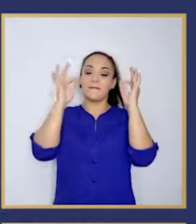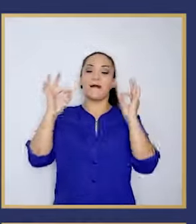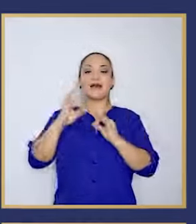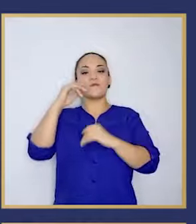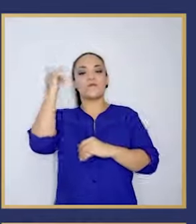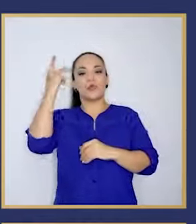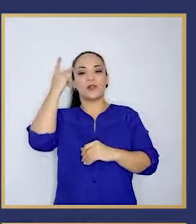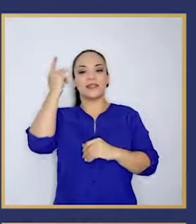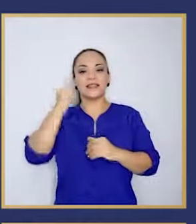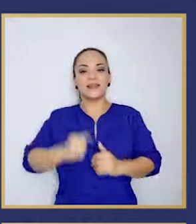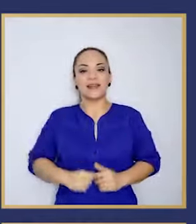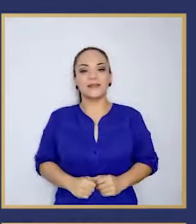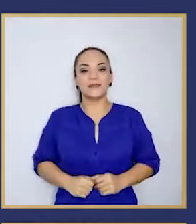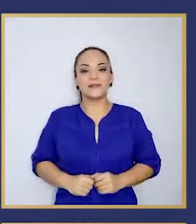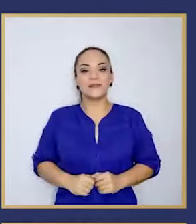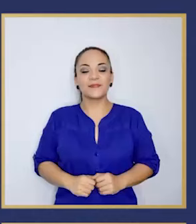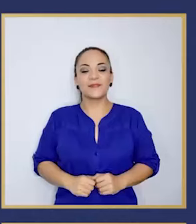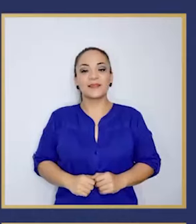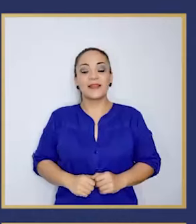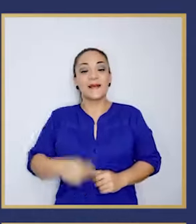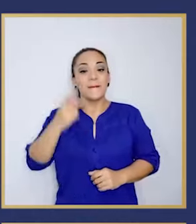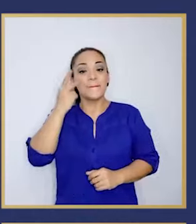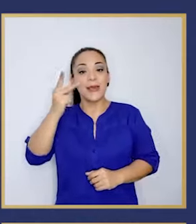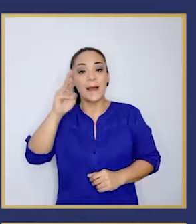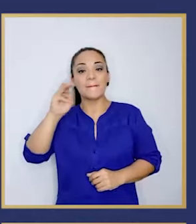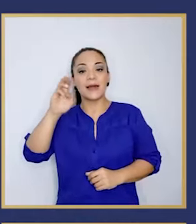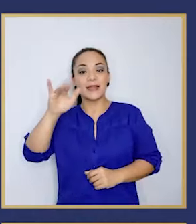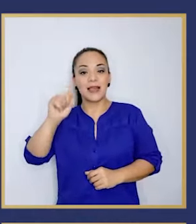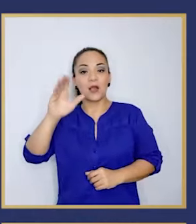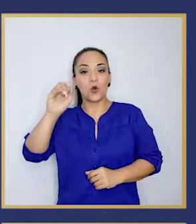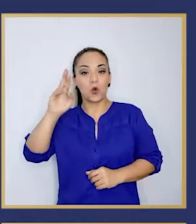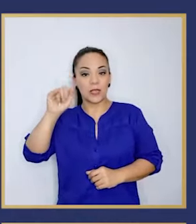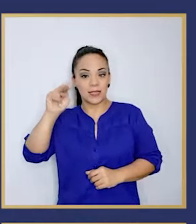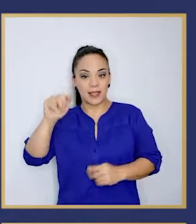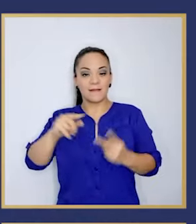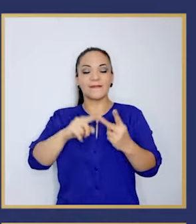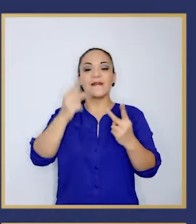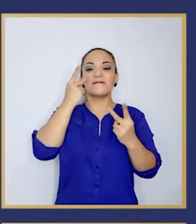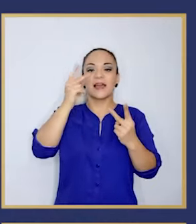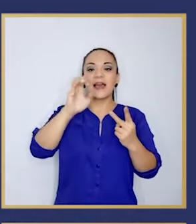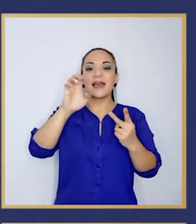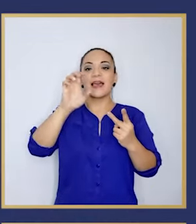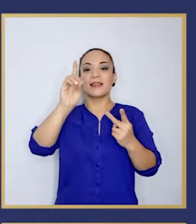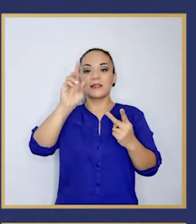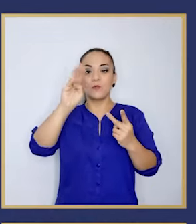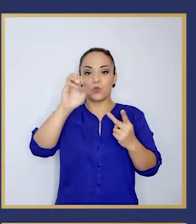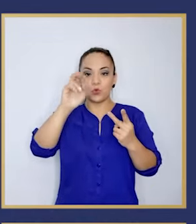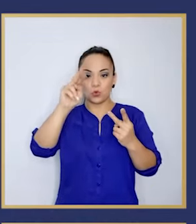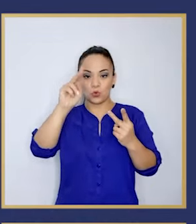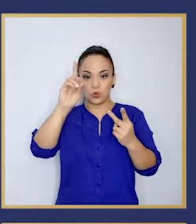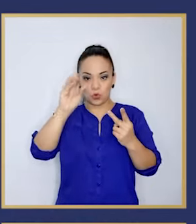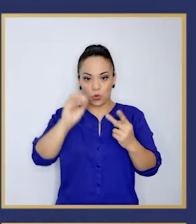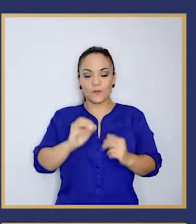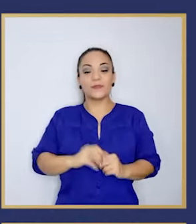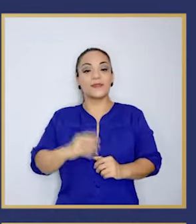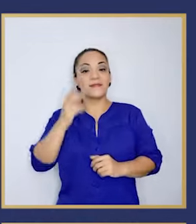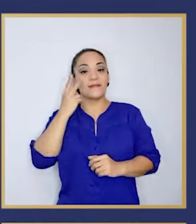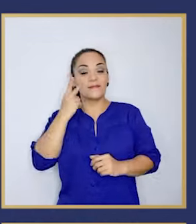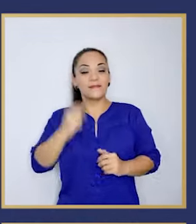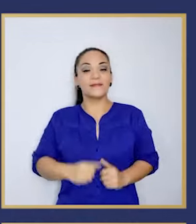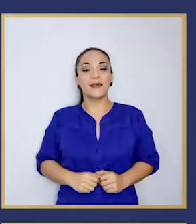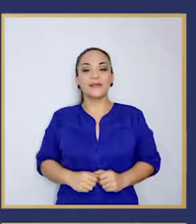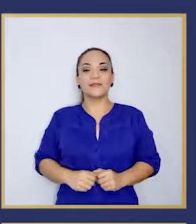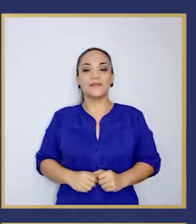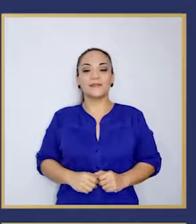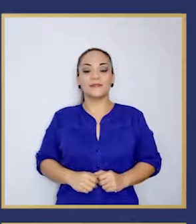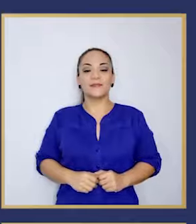popularidad política, sus vidas. Vea doña María Corina, vea don Edmundo.